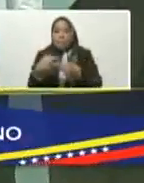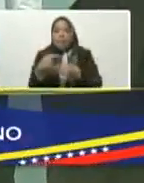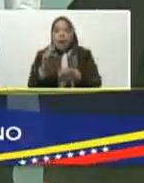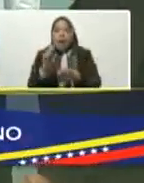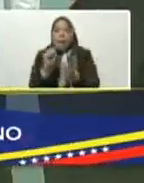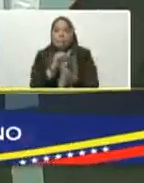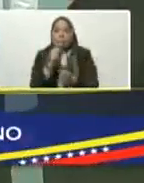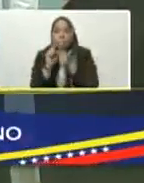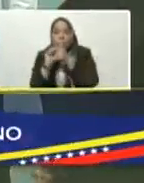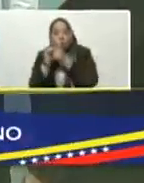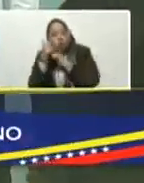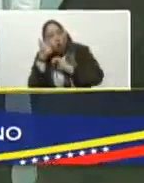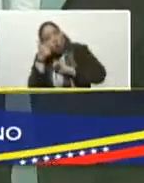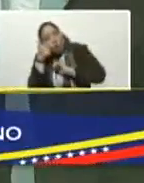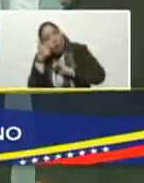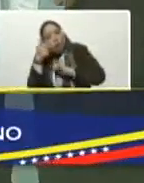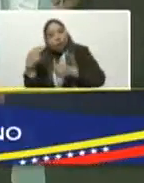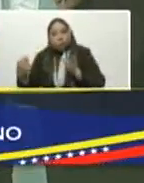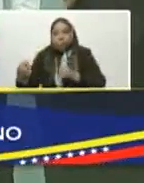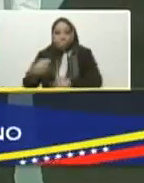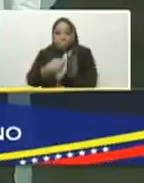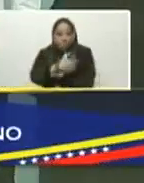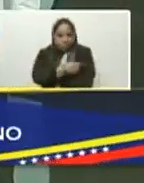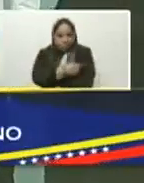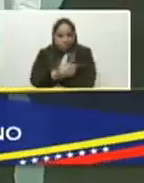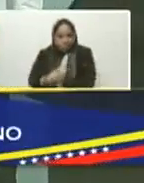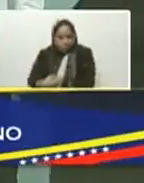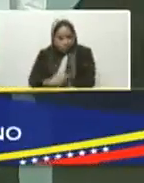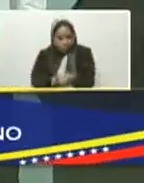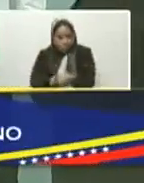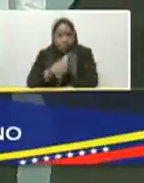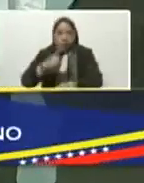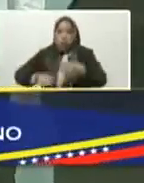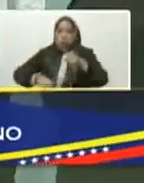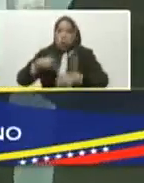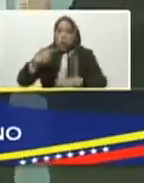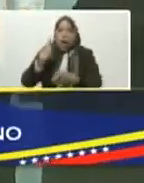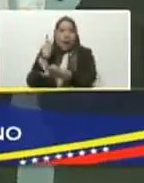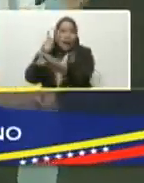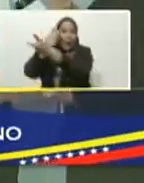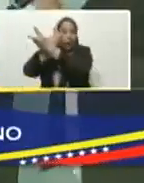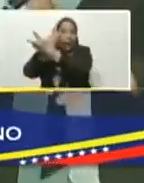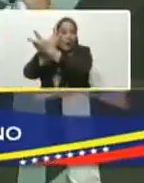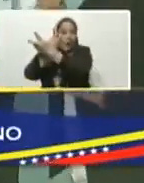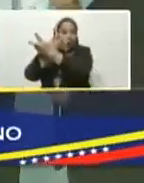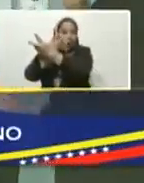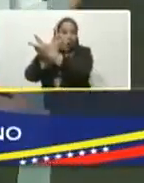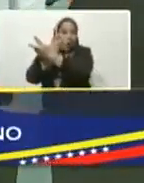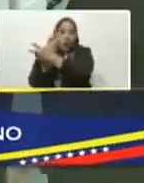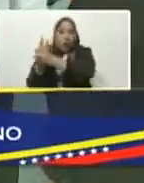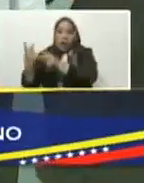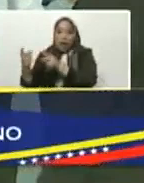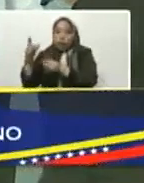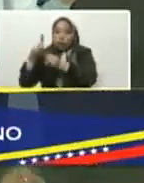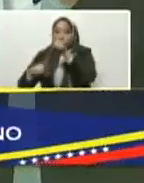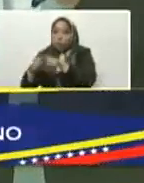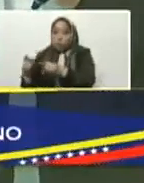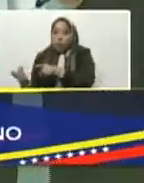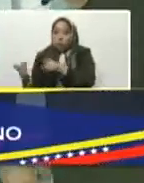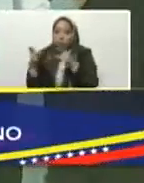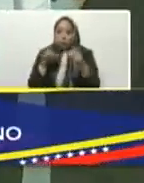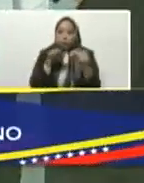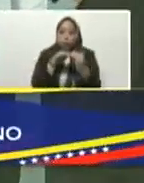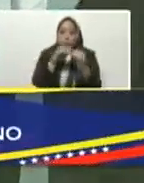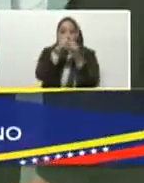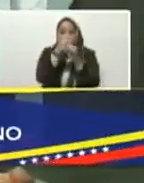en C, intensificadores de imágenes, rayos X portátil para que el paciente ni se mueva de su área quirúrgica y en tiempo